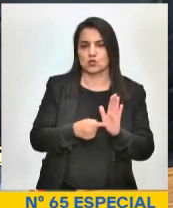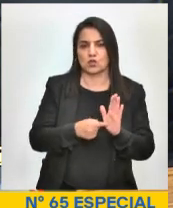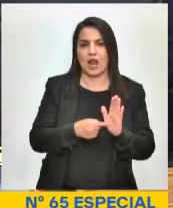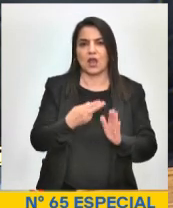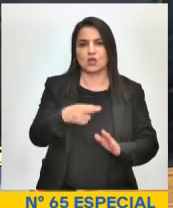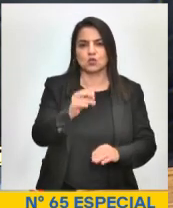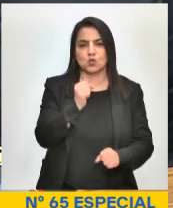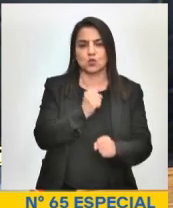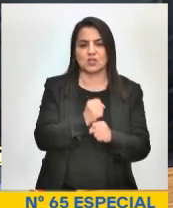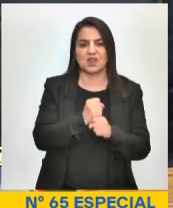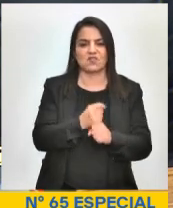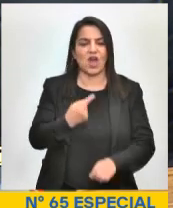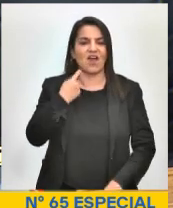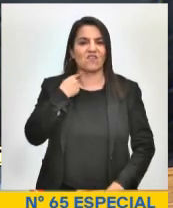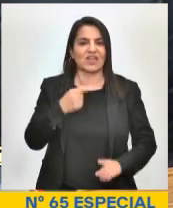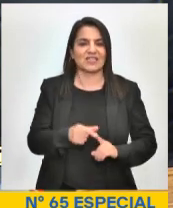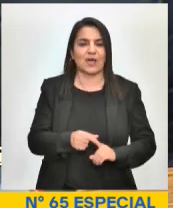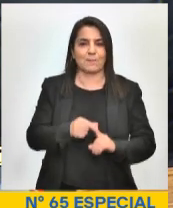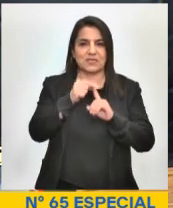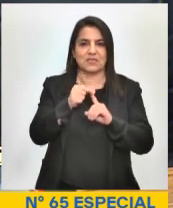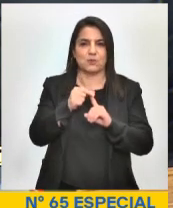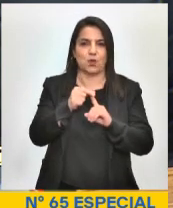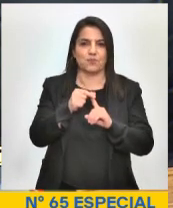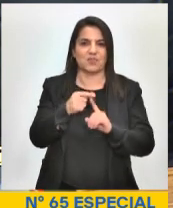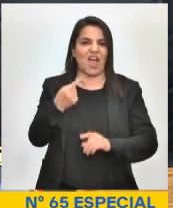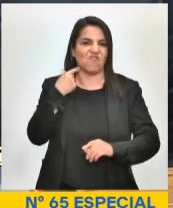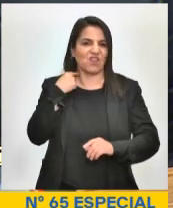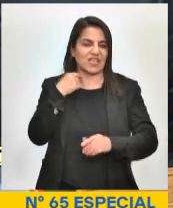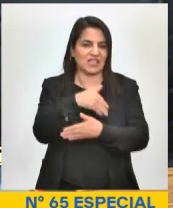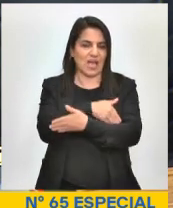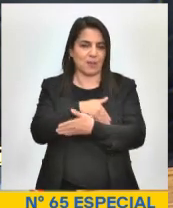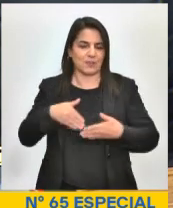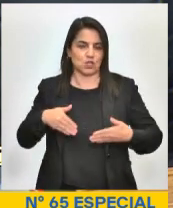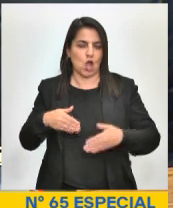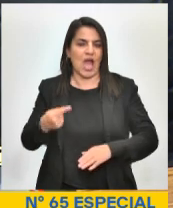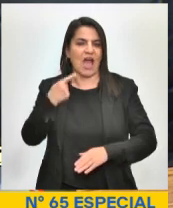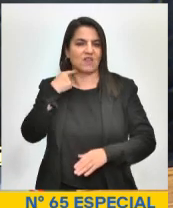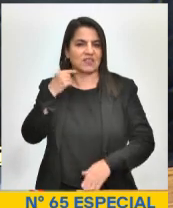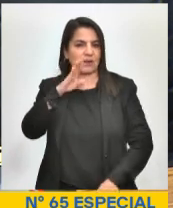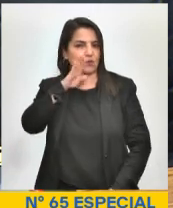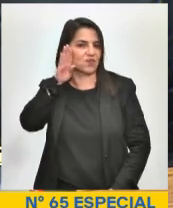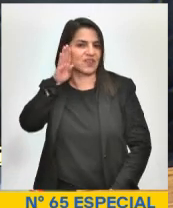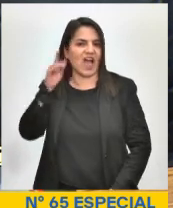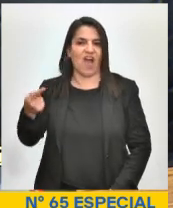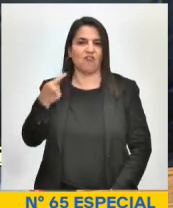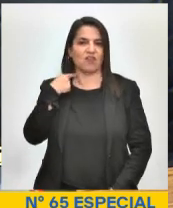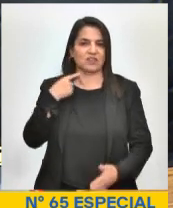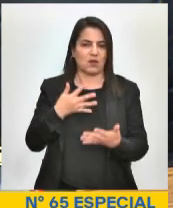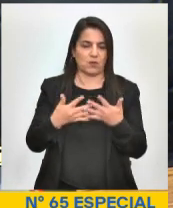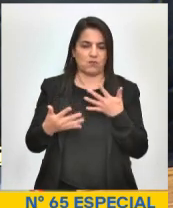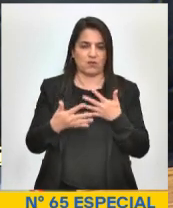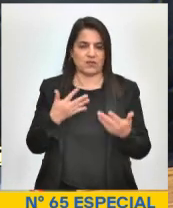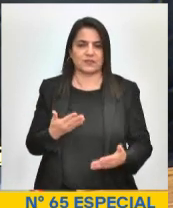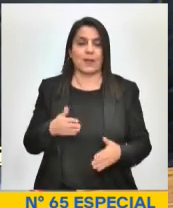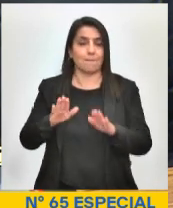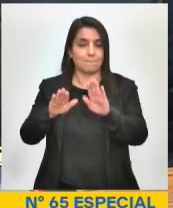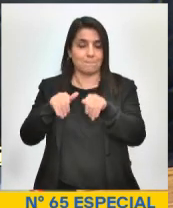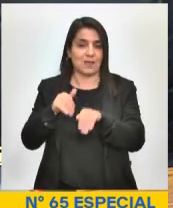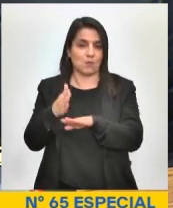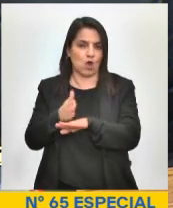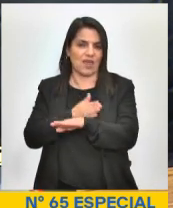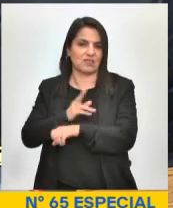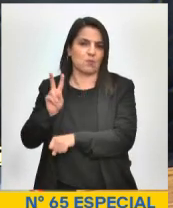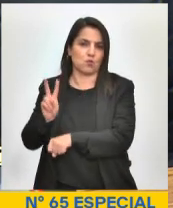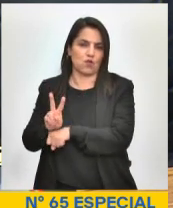afecta principios esenciales como imparcialidad, probidad o transparencia, entre otros. Como señalaba el profesor alemán Wolfgang